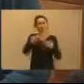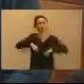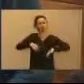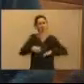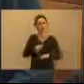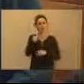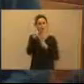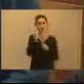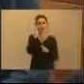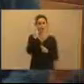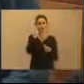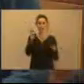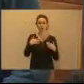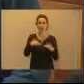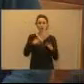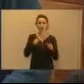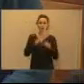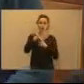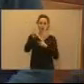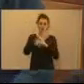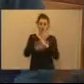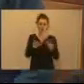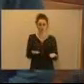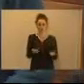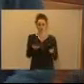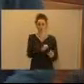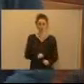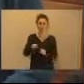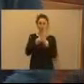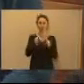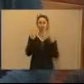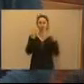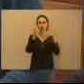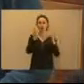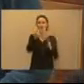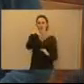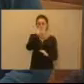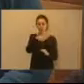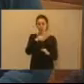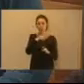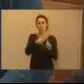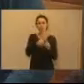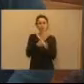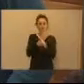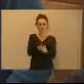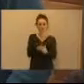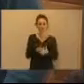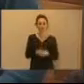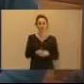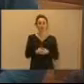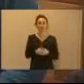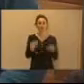no estamos acostumbrados a ello, en el largo plazo. Es necesario proteger nuestras pomaradas. Además del seguimiento, hay